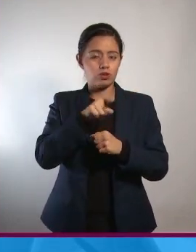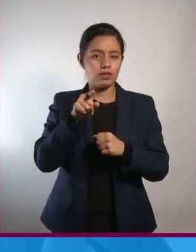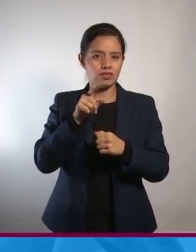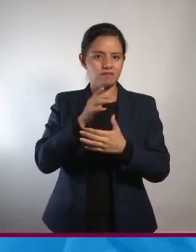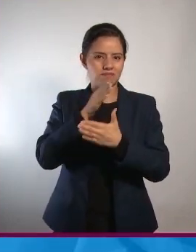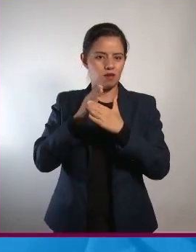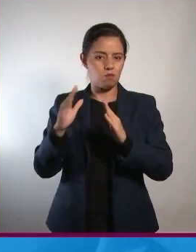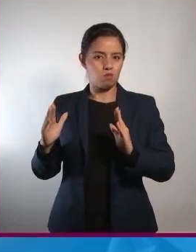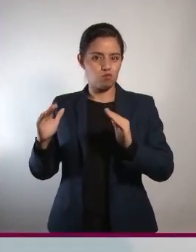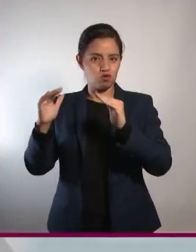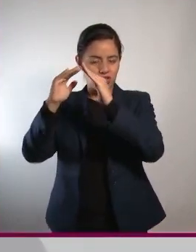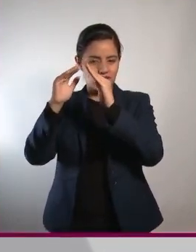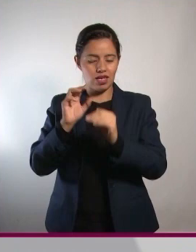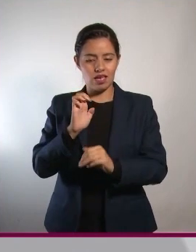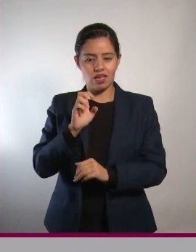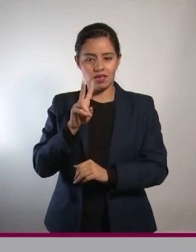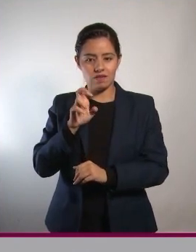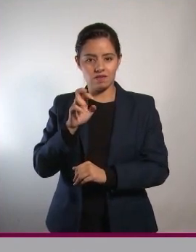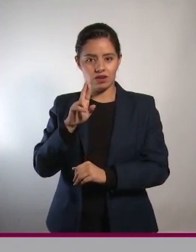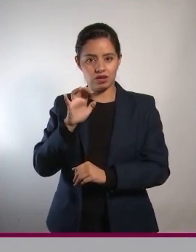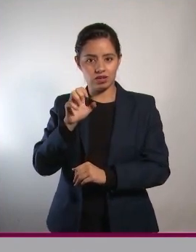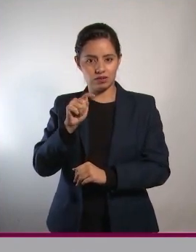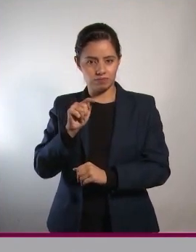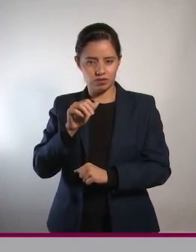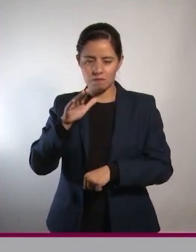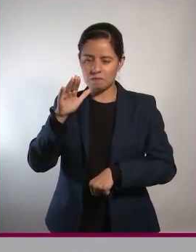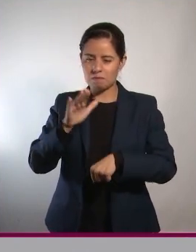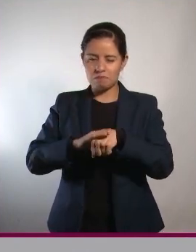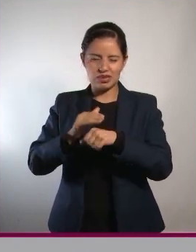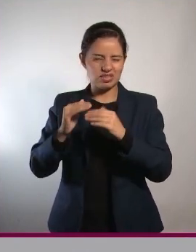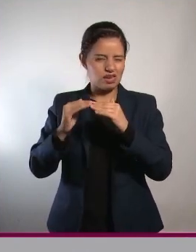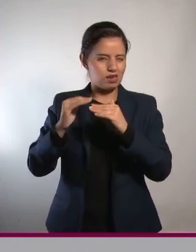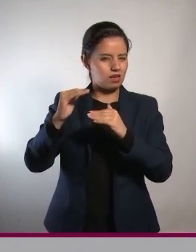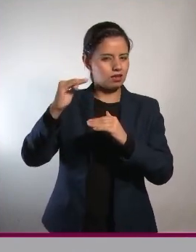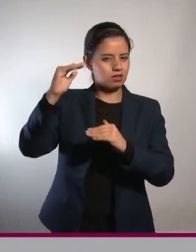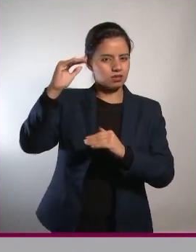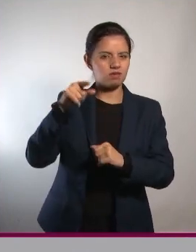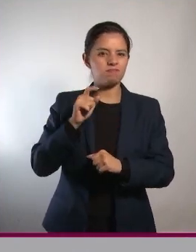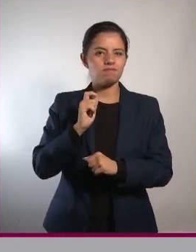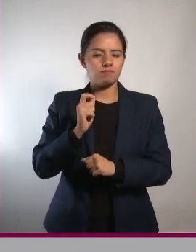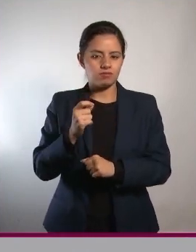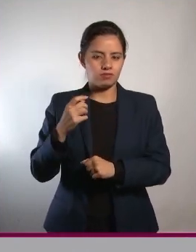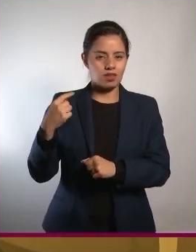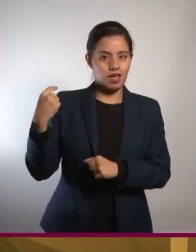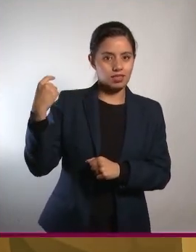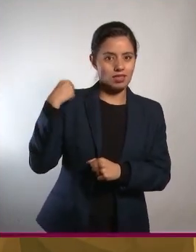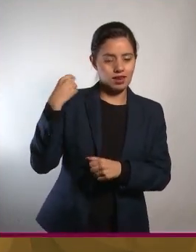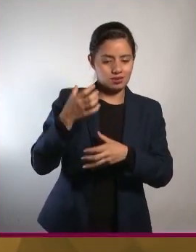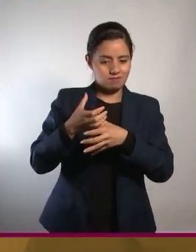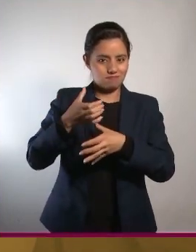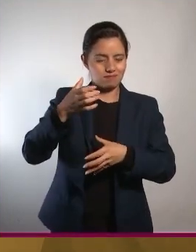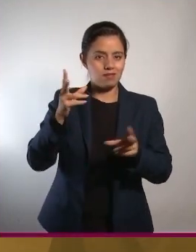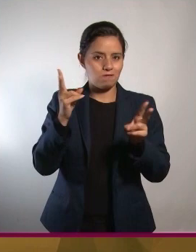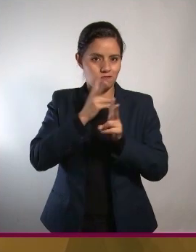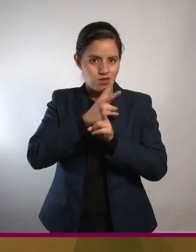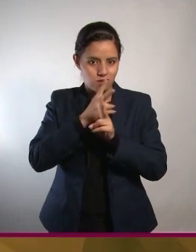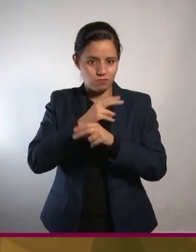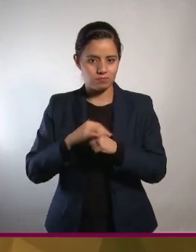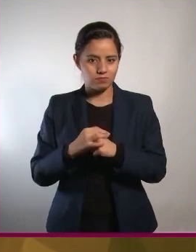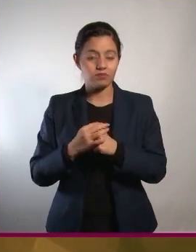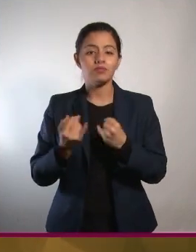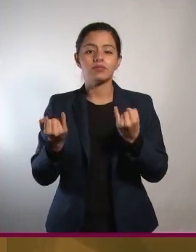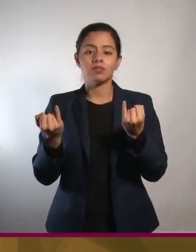Everest, que es la montaña más alta del mundo, llevan tanques de oxígeno. Esto explica